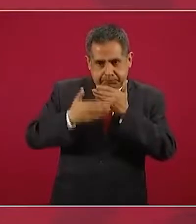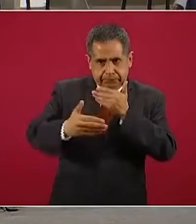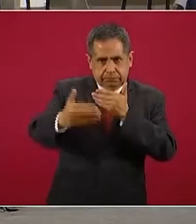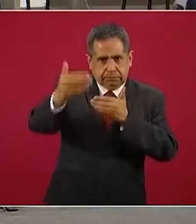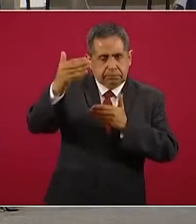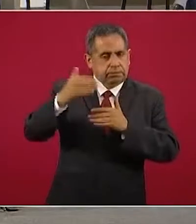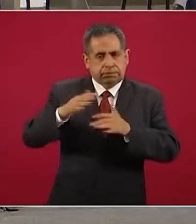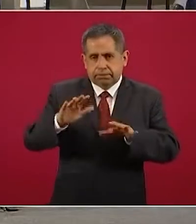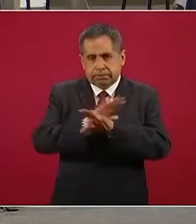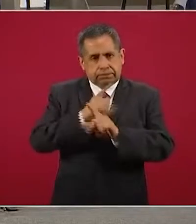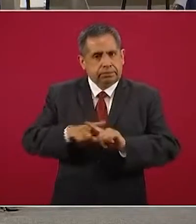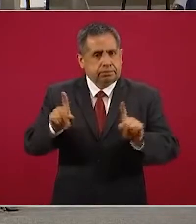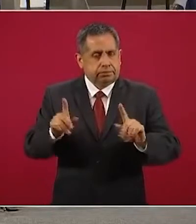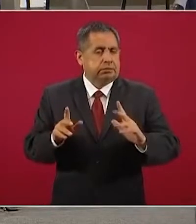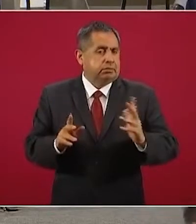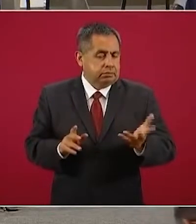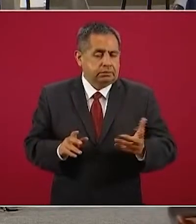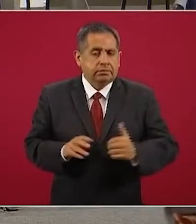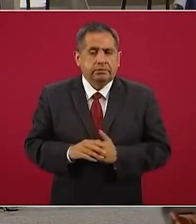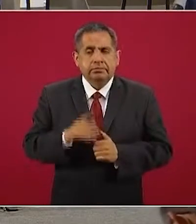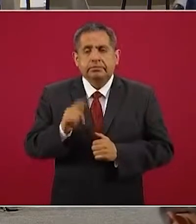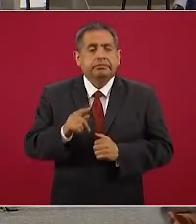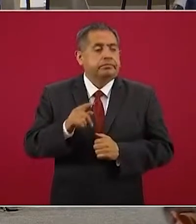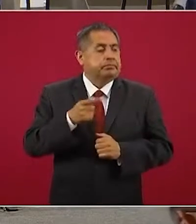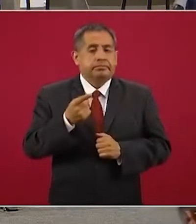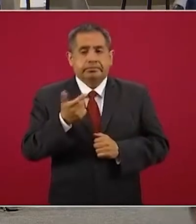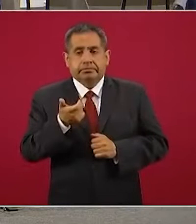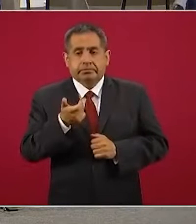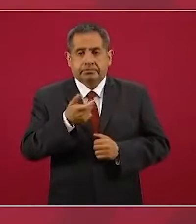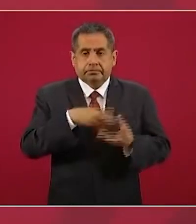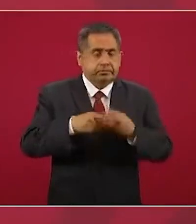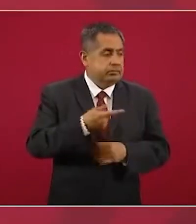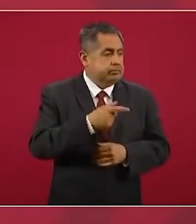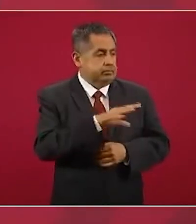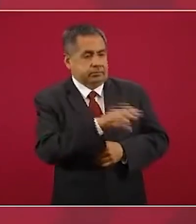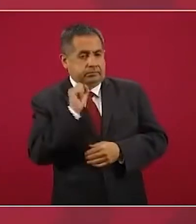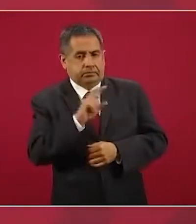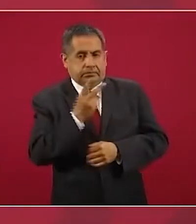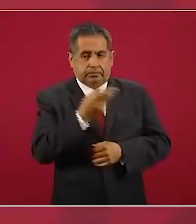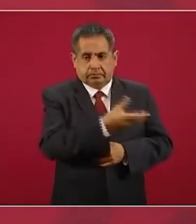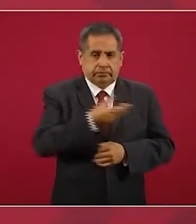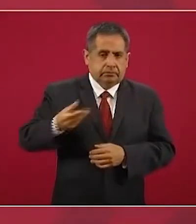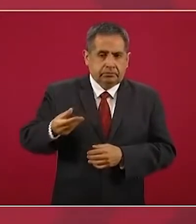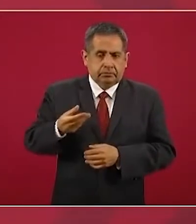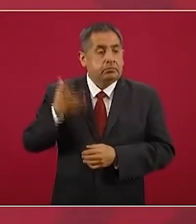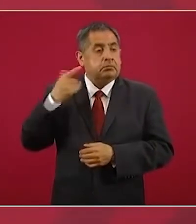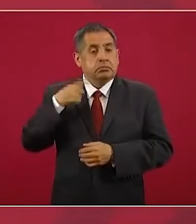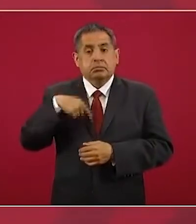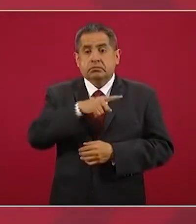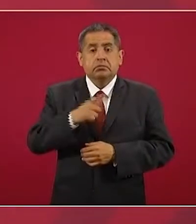cambie, que se recupere el dinero sustraído,